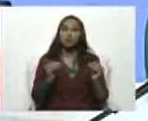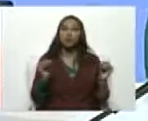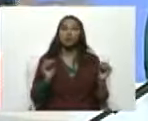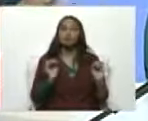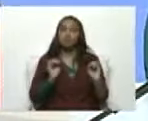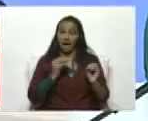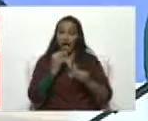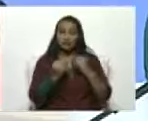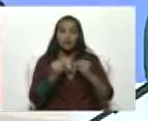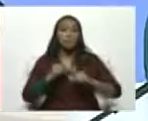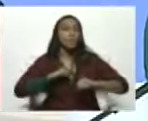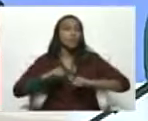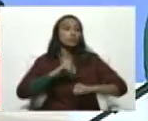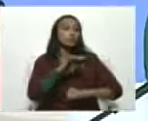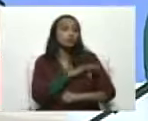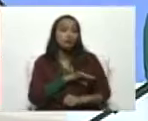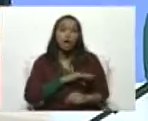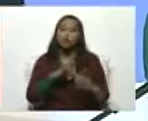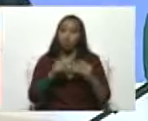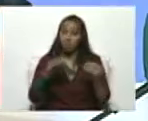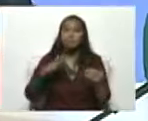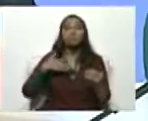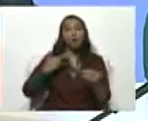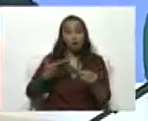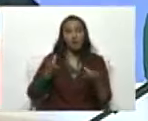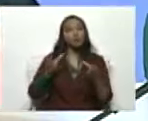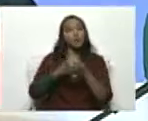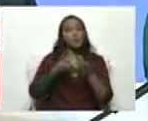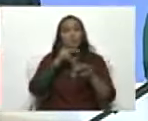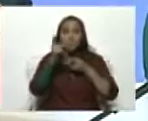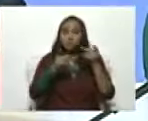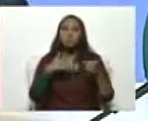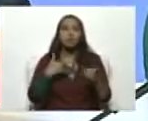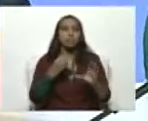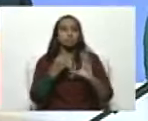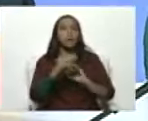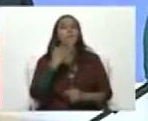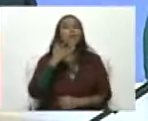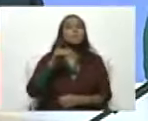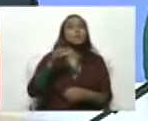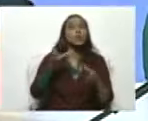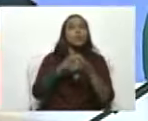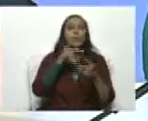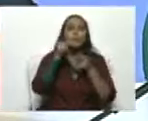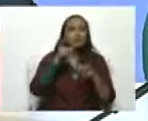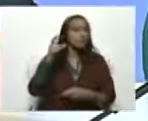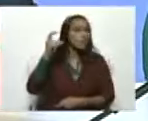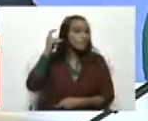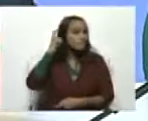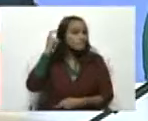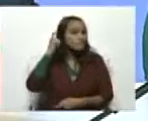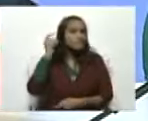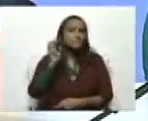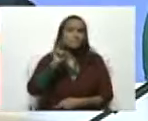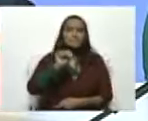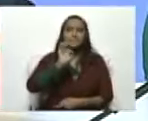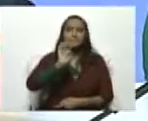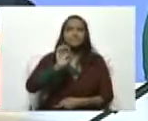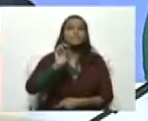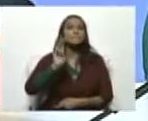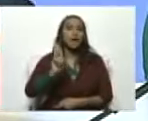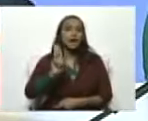movimientos, de todos los partidos. La gente de, qué sé yo, del MEC, llega y dice, pues compañero, necesito mandarle un mensaje a todos los que han